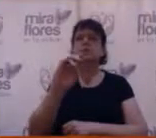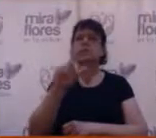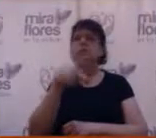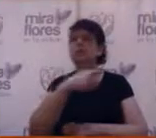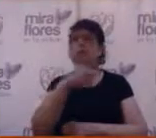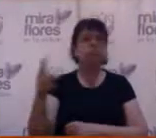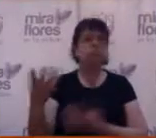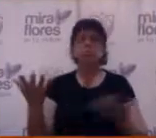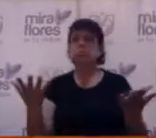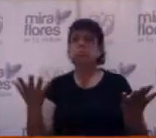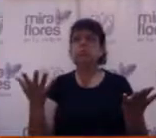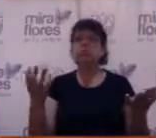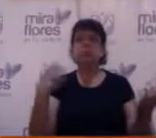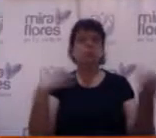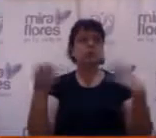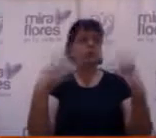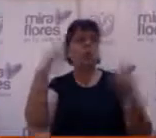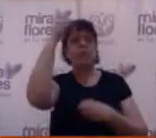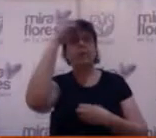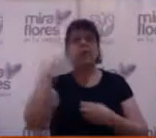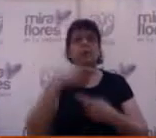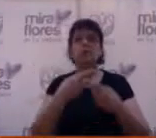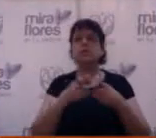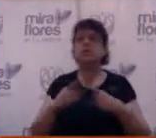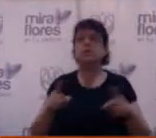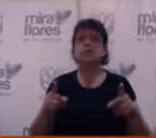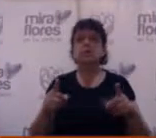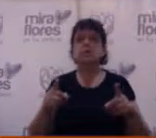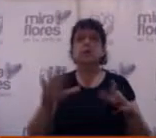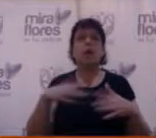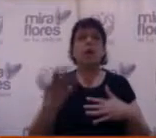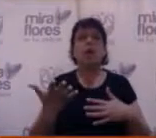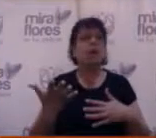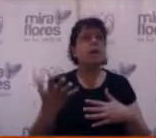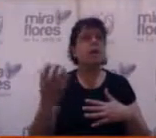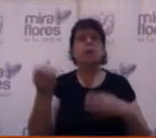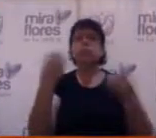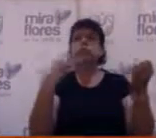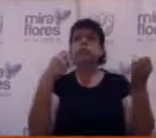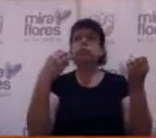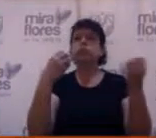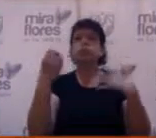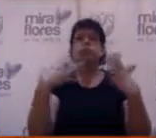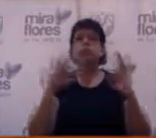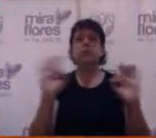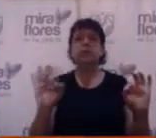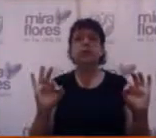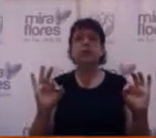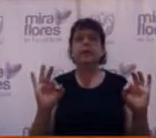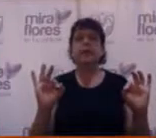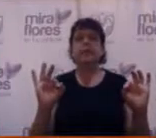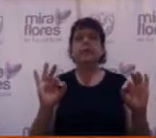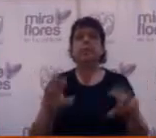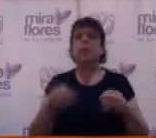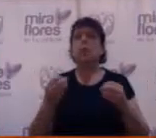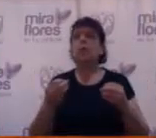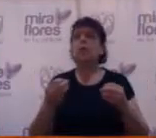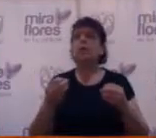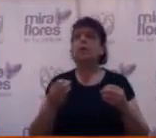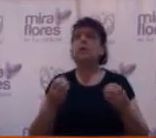este es el momento de realizarla. Tenemos observaciones en mesa. Si no tenemos observaciones, procederemos al